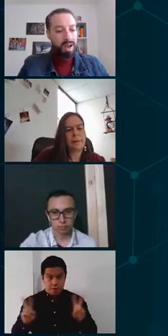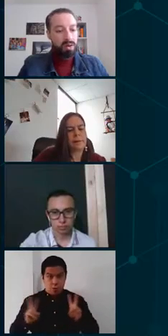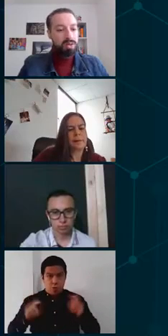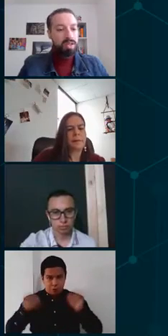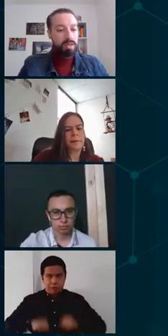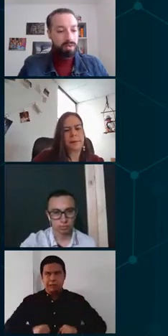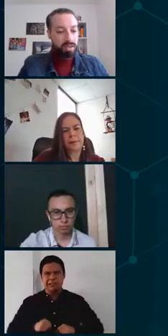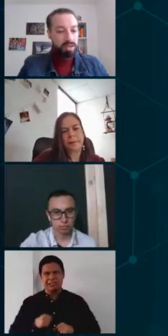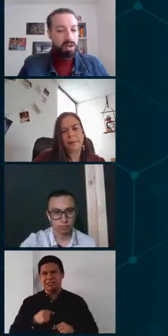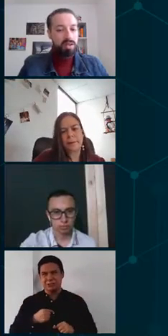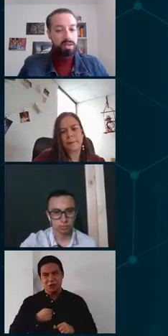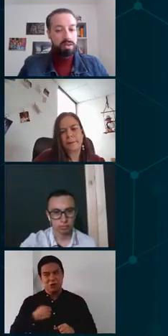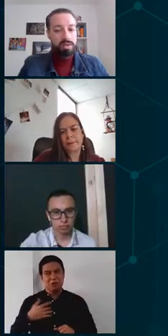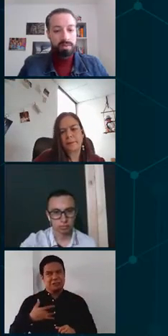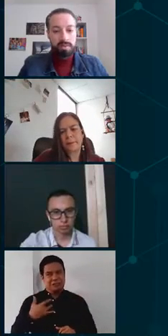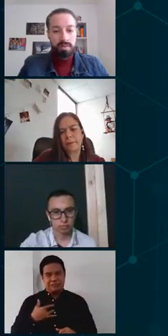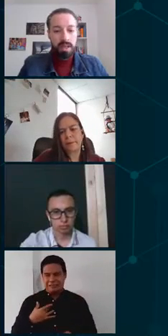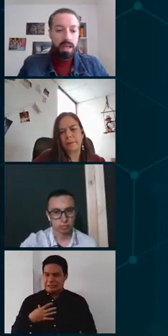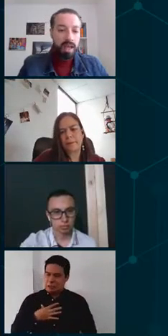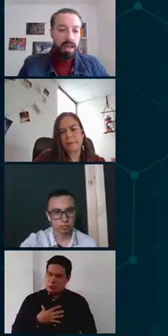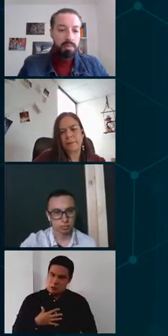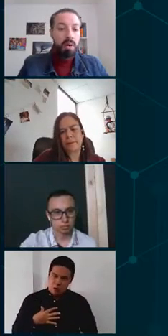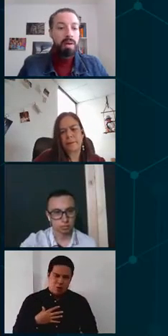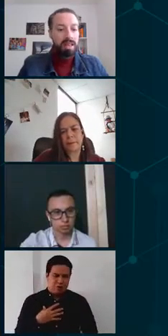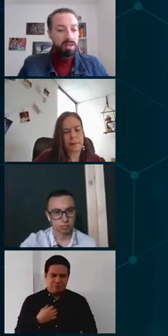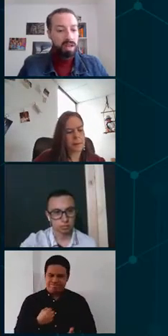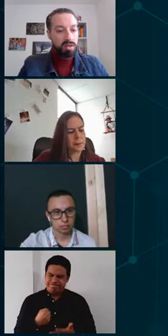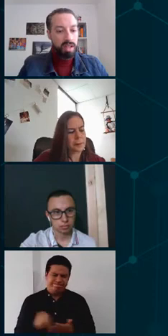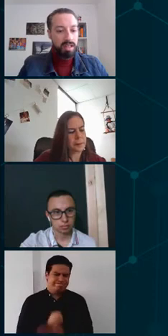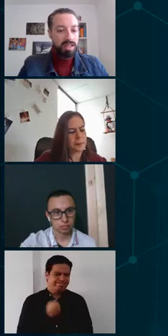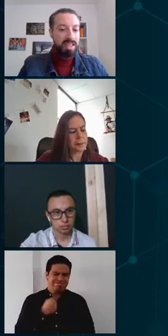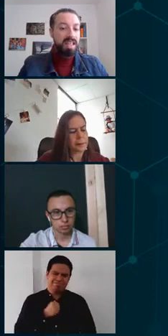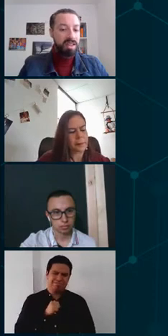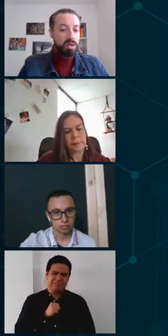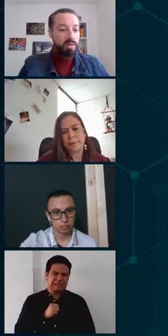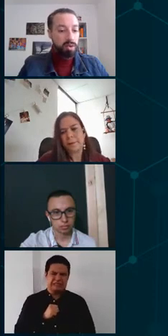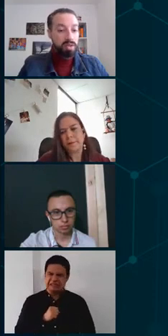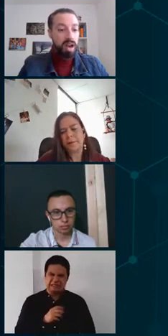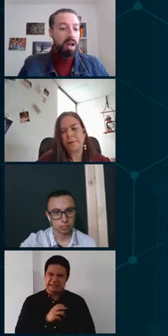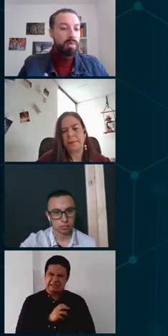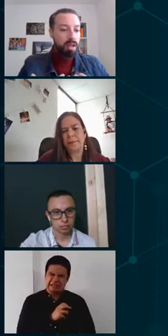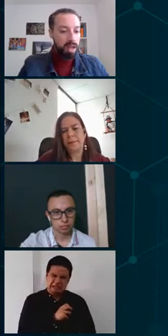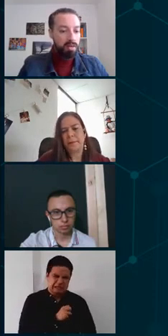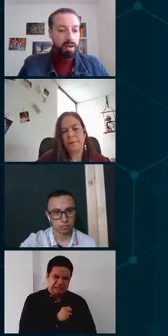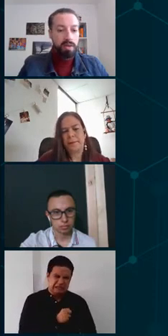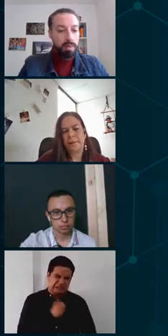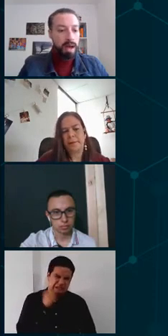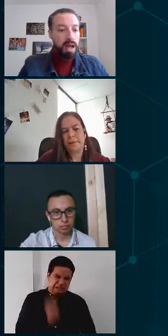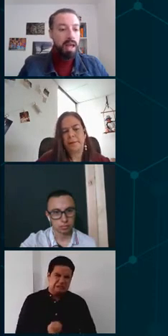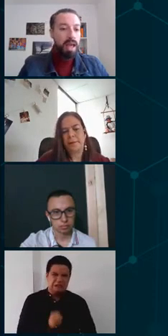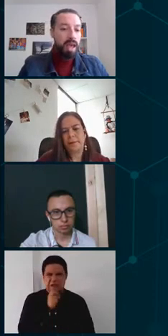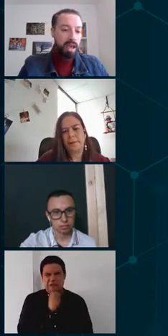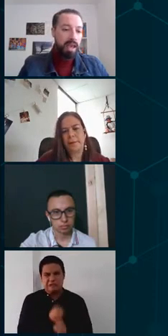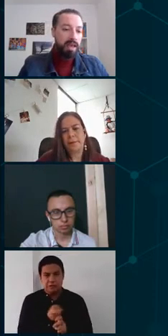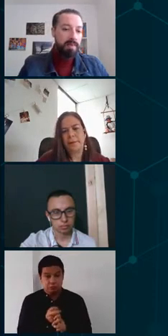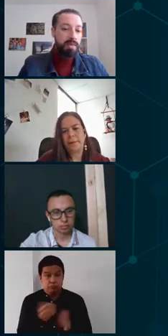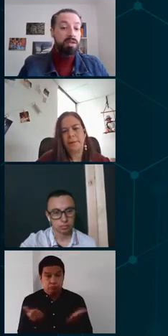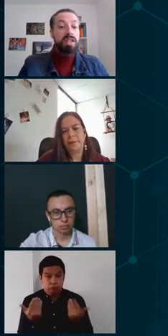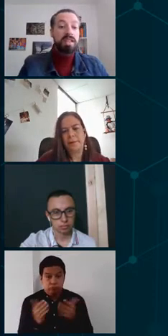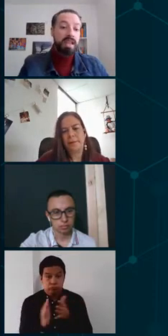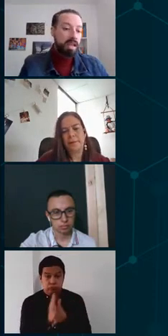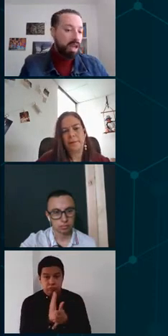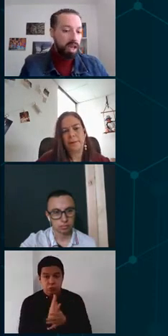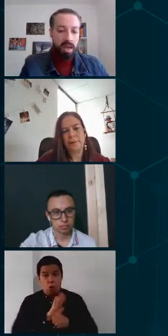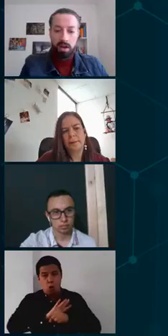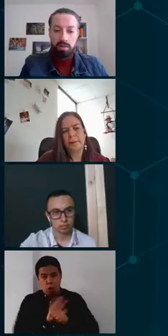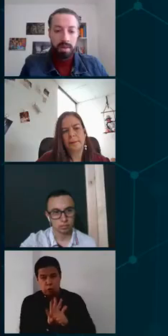esos obstáculos, esas frustraciones o esos momentos en los que se siente uno frustrado porque de alguna forma